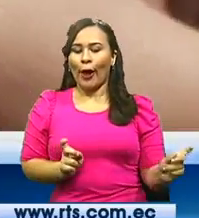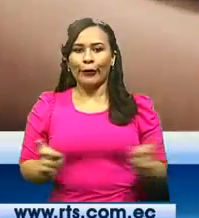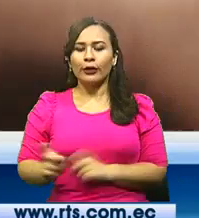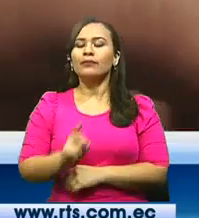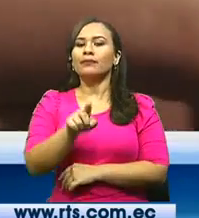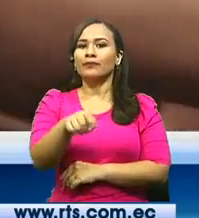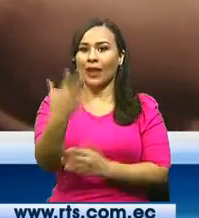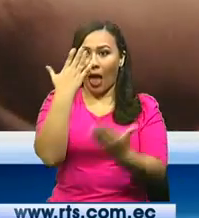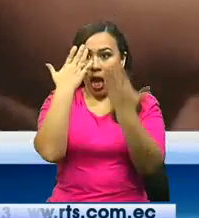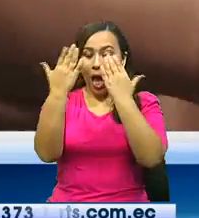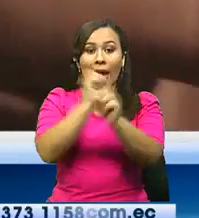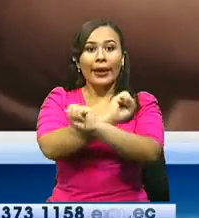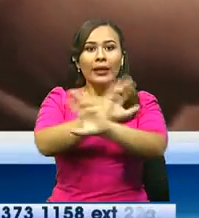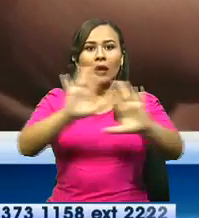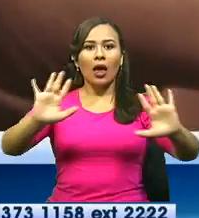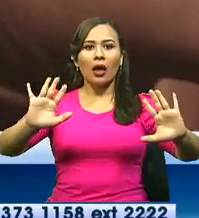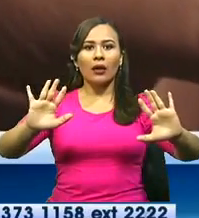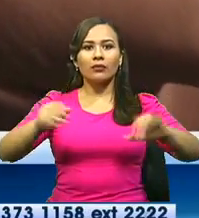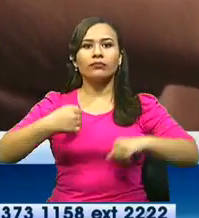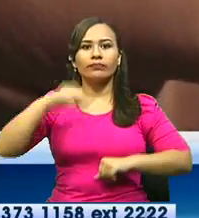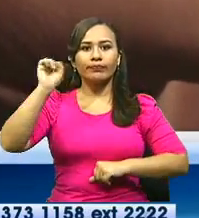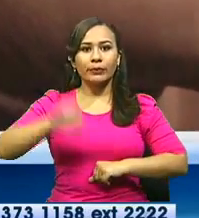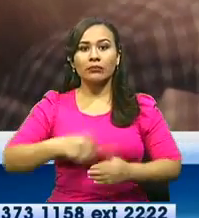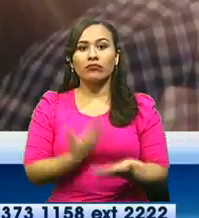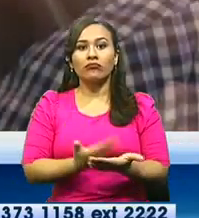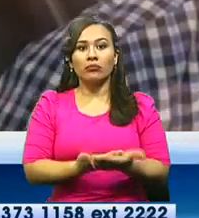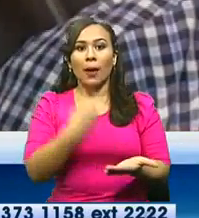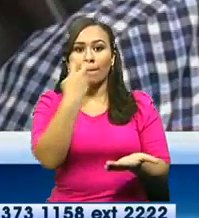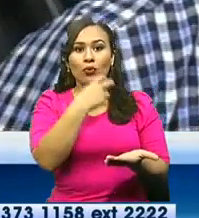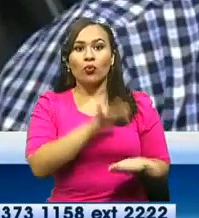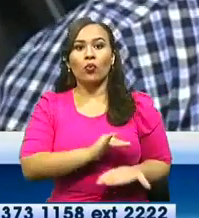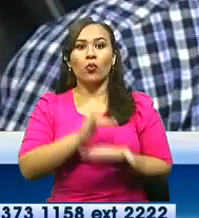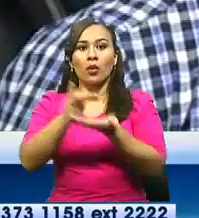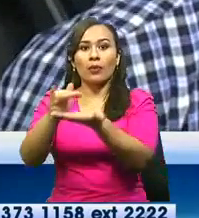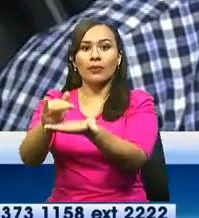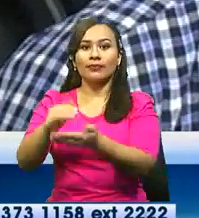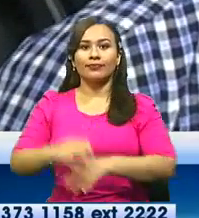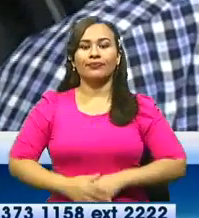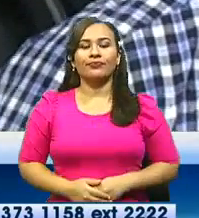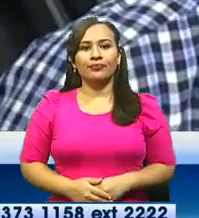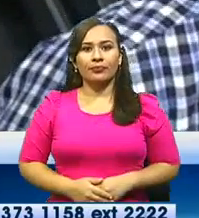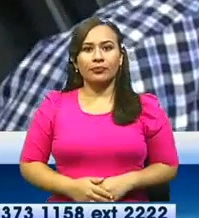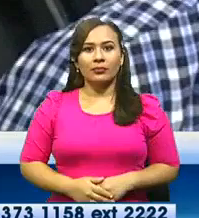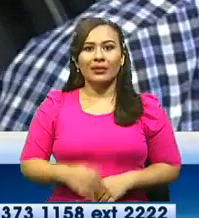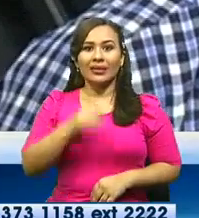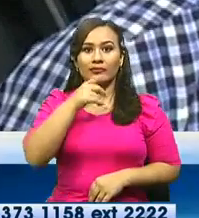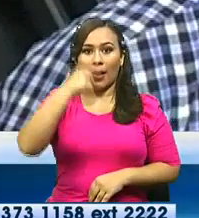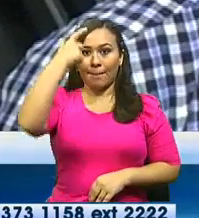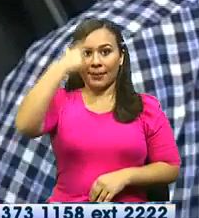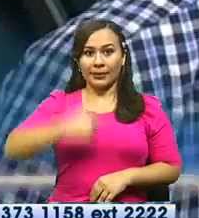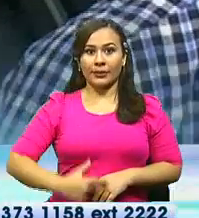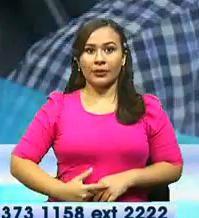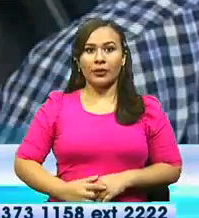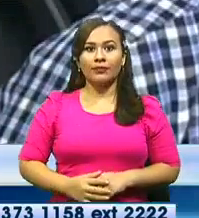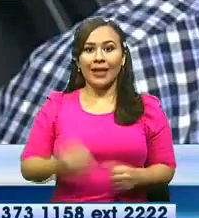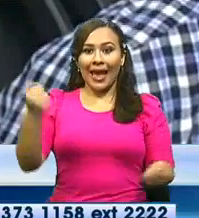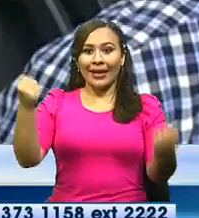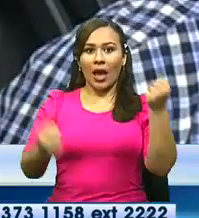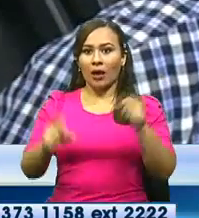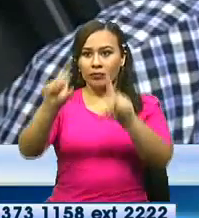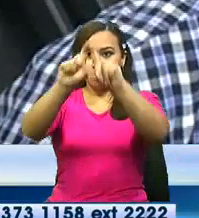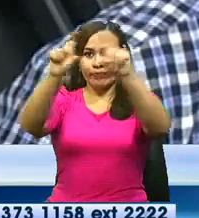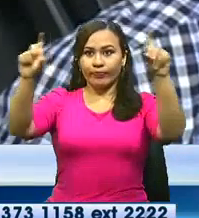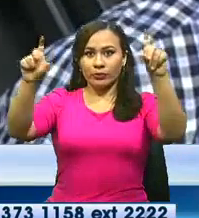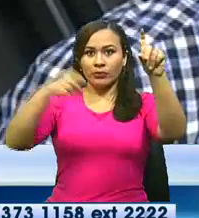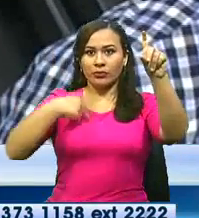vez ser un mecanismo también de evidencia. Irán en el pecho de cada agente y documentará